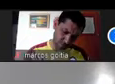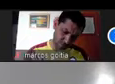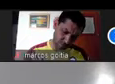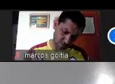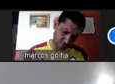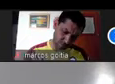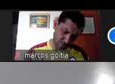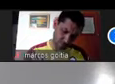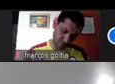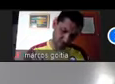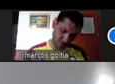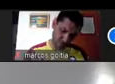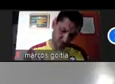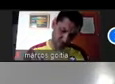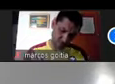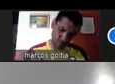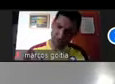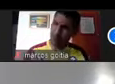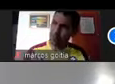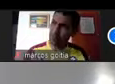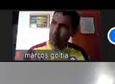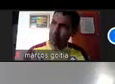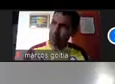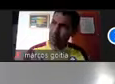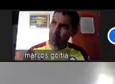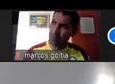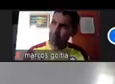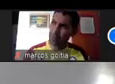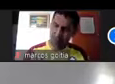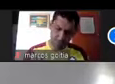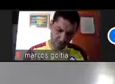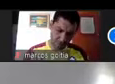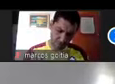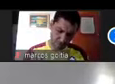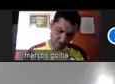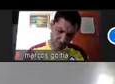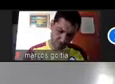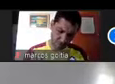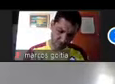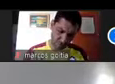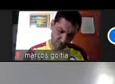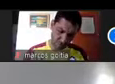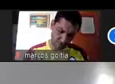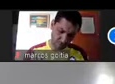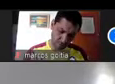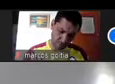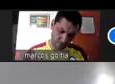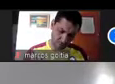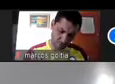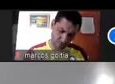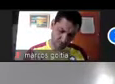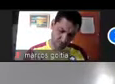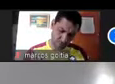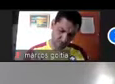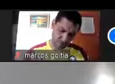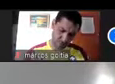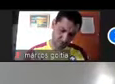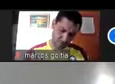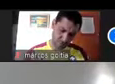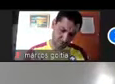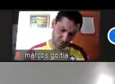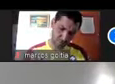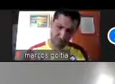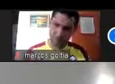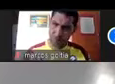lazos y vínculos que nos permitan tener un mayor acercamiento, y sobre todo permitir a la ciudadanía que pueda ir teniendo mayor conocimiento